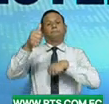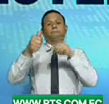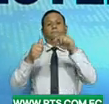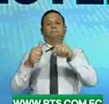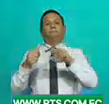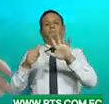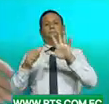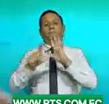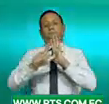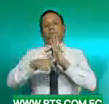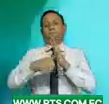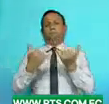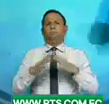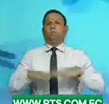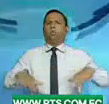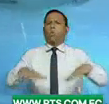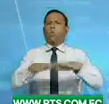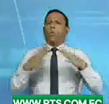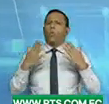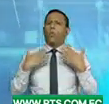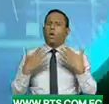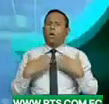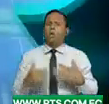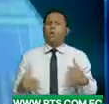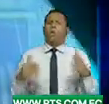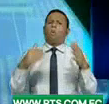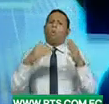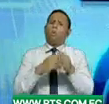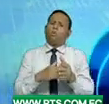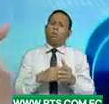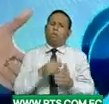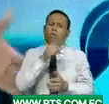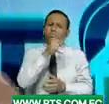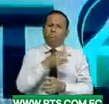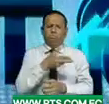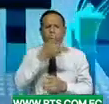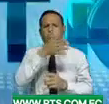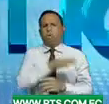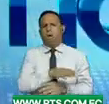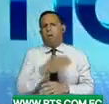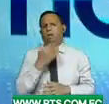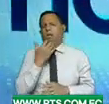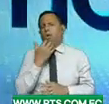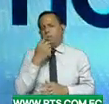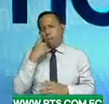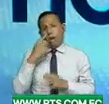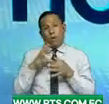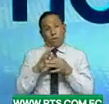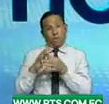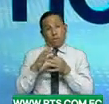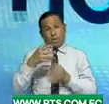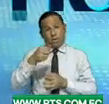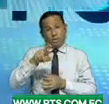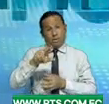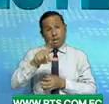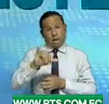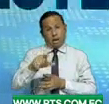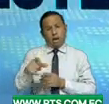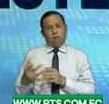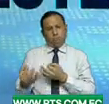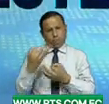22:05 y Guayaquil es el escenario de otro hecho de sangre. Nuestro compañero Charlie Pisa nos tiene todos los detalles. Charlie, buenas noches.